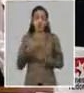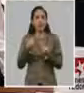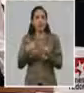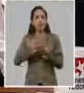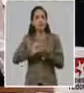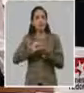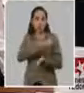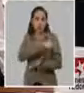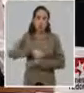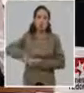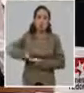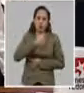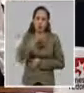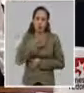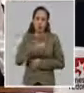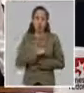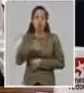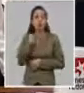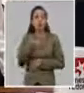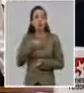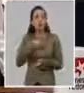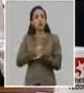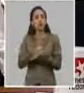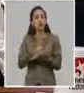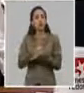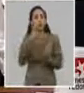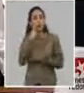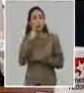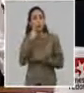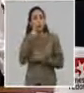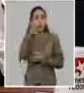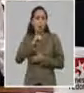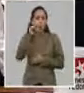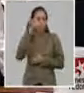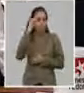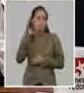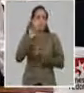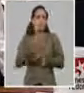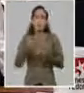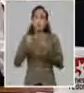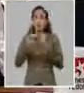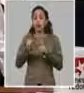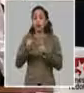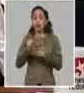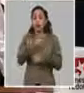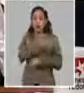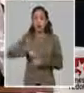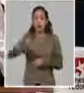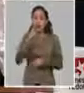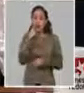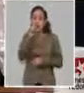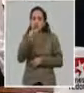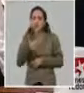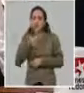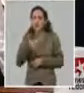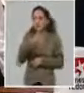la población. Y por supuesto, seguir identificando con las organizaciones políticas y de masa esas personas que llevan una atención diferenciada.